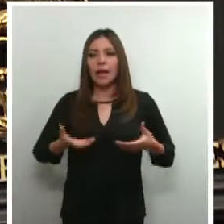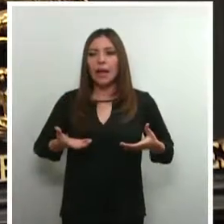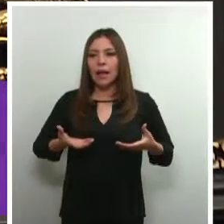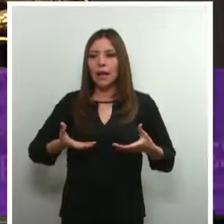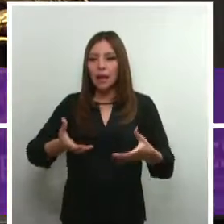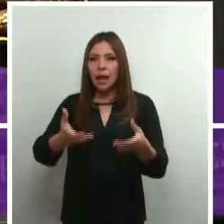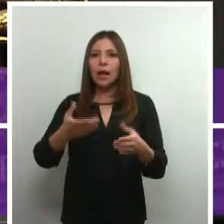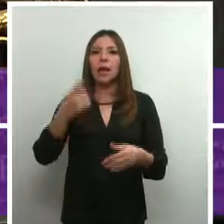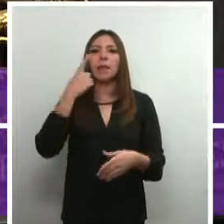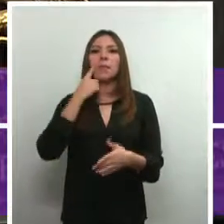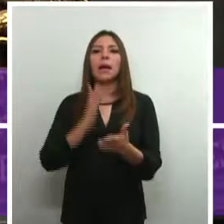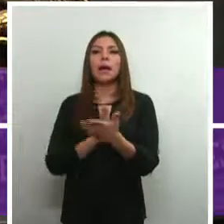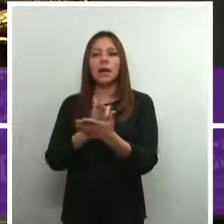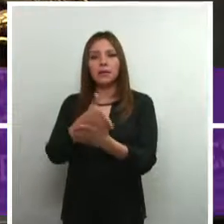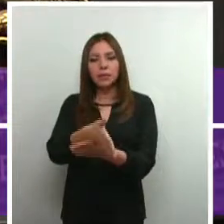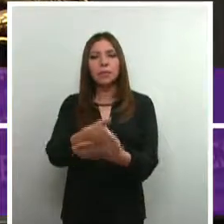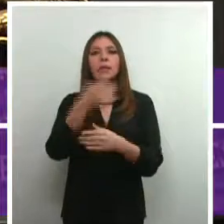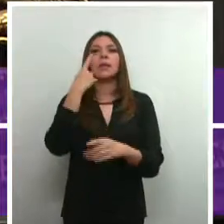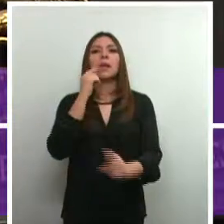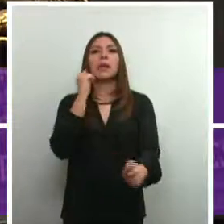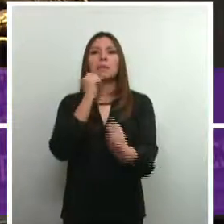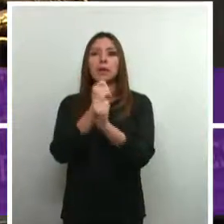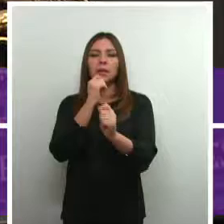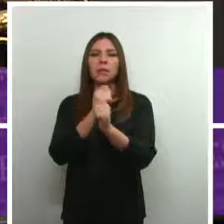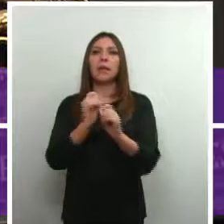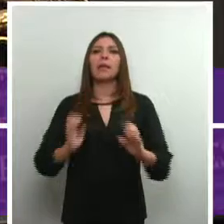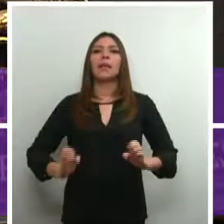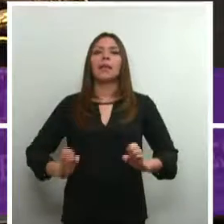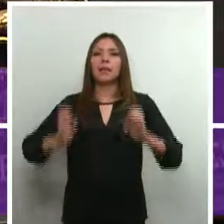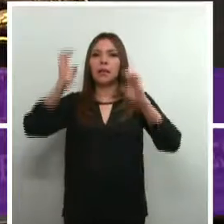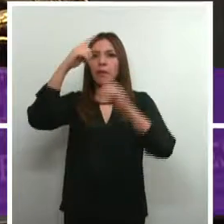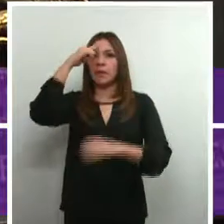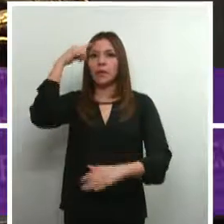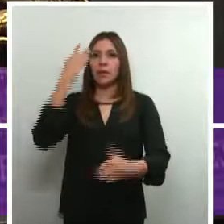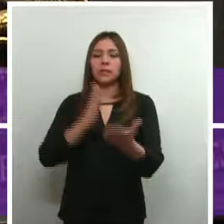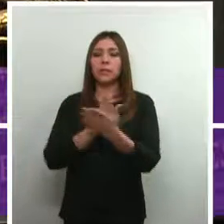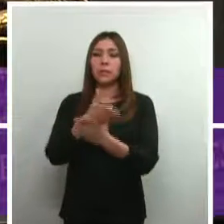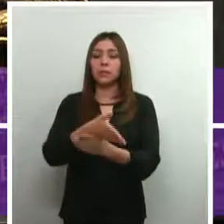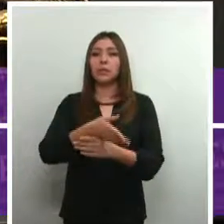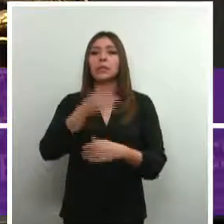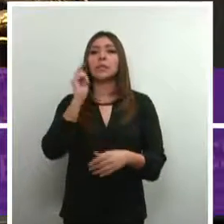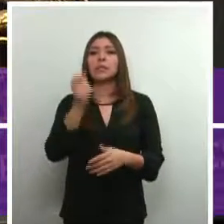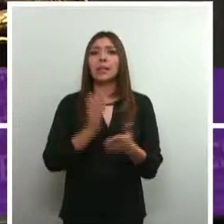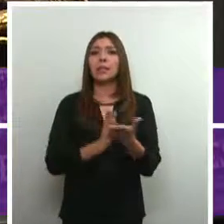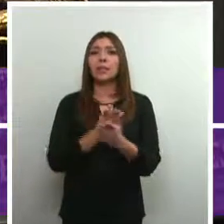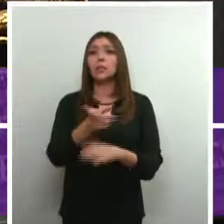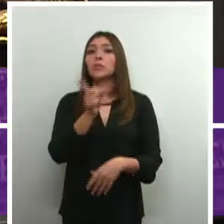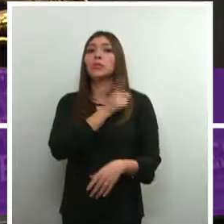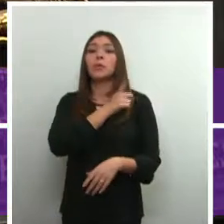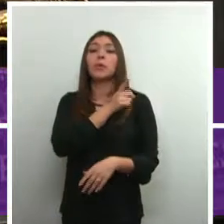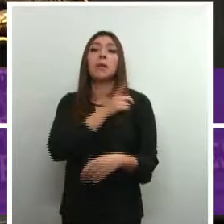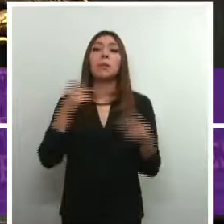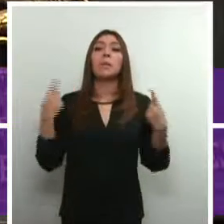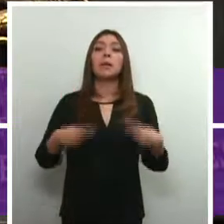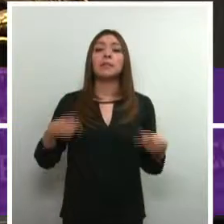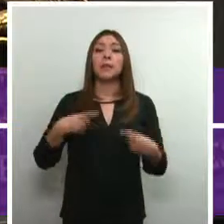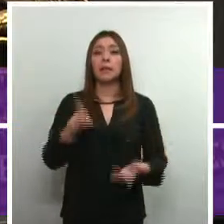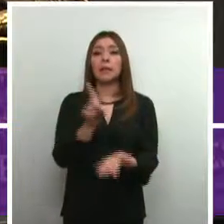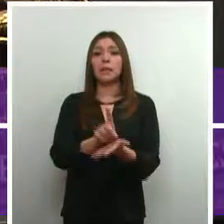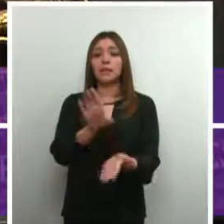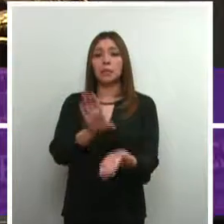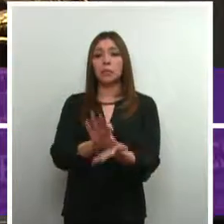y transporte accesible para todos y para todas. Accesibilidad implica que no solo las personas con discapacidad